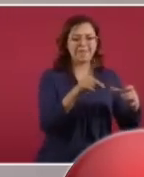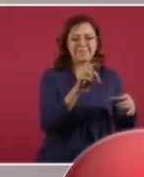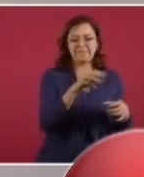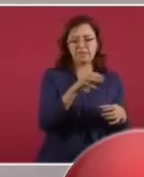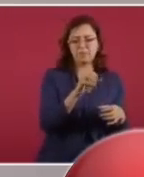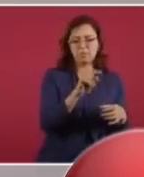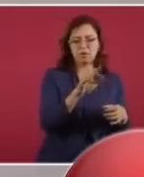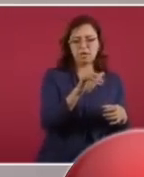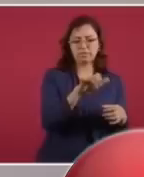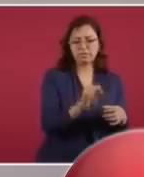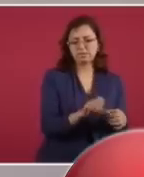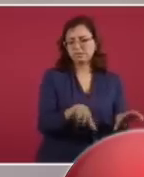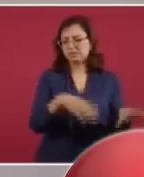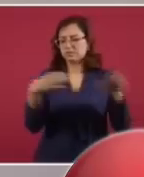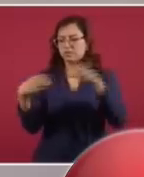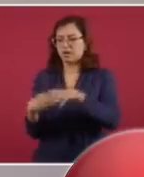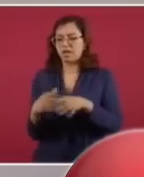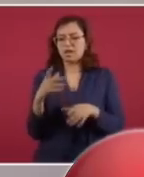la aprobación